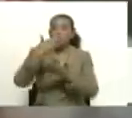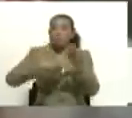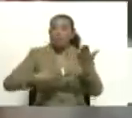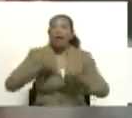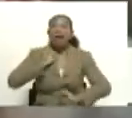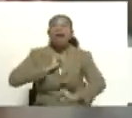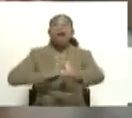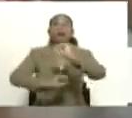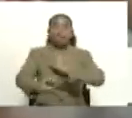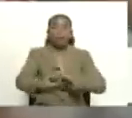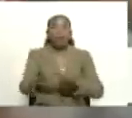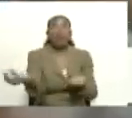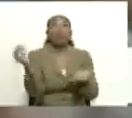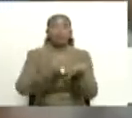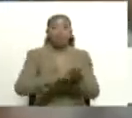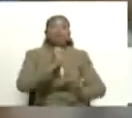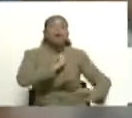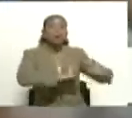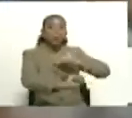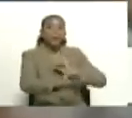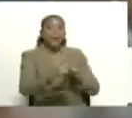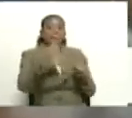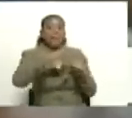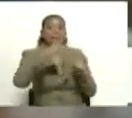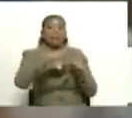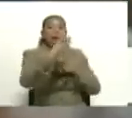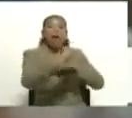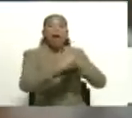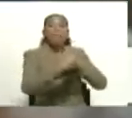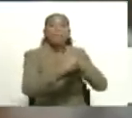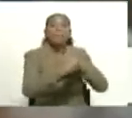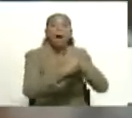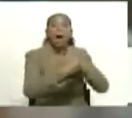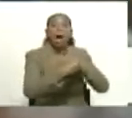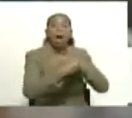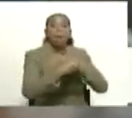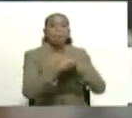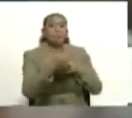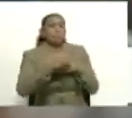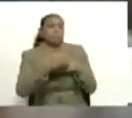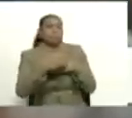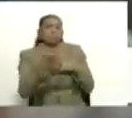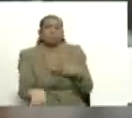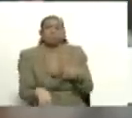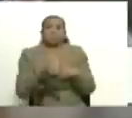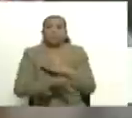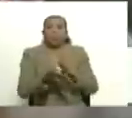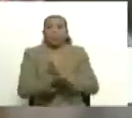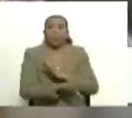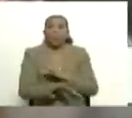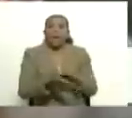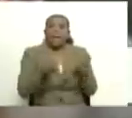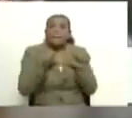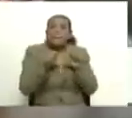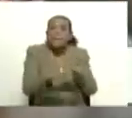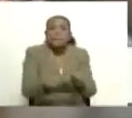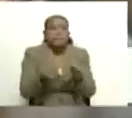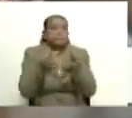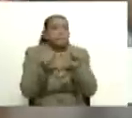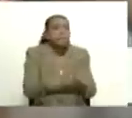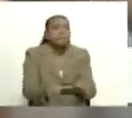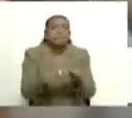rechazo a ese tipo de llamados, de declaraciones que permanentemente